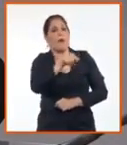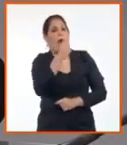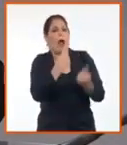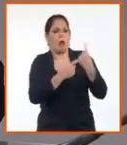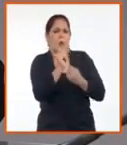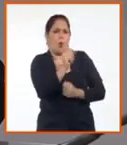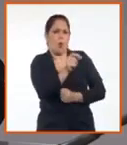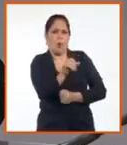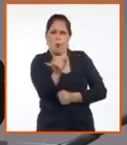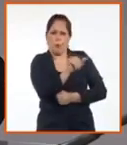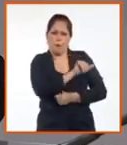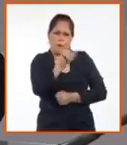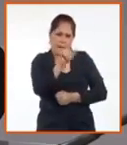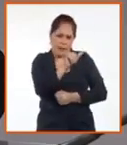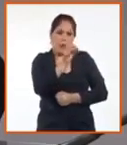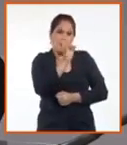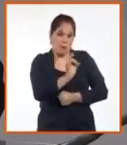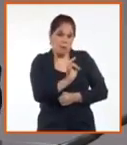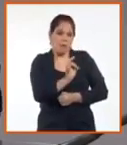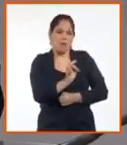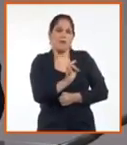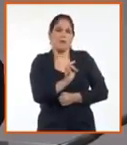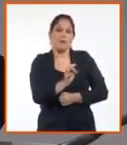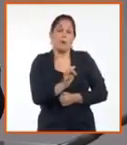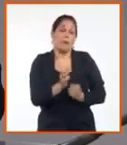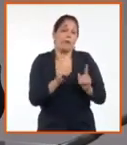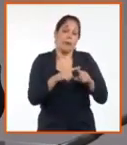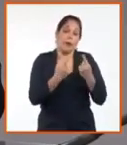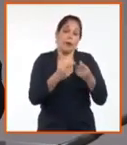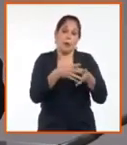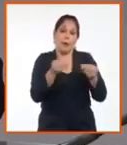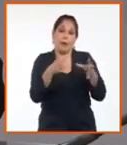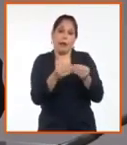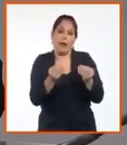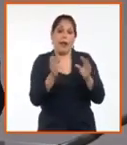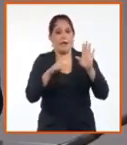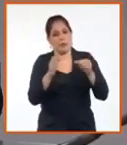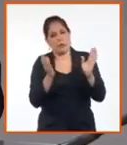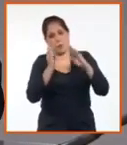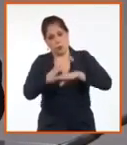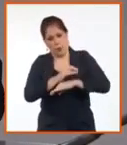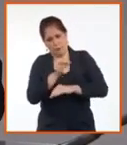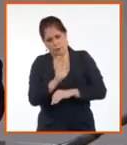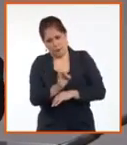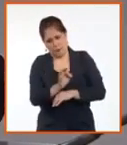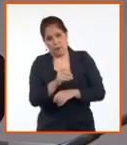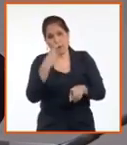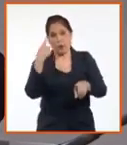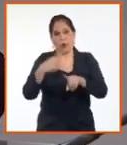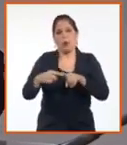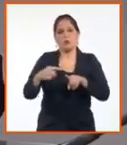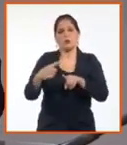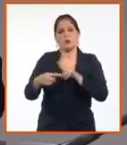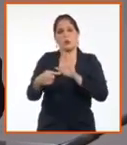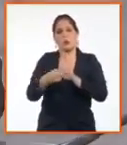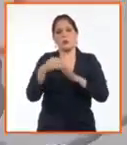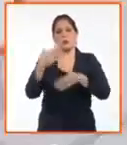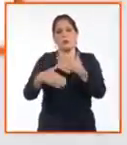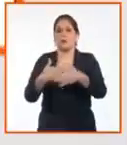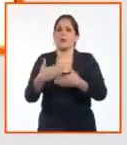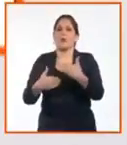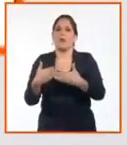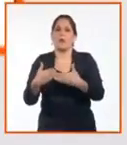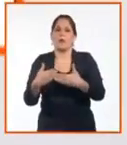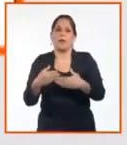y esto o sea que hay escasez de un grupo de materiales este tipo y además está el problema de la logística internacional